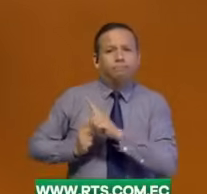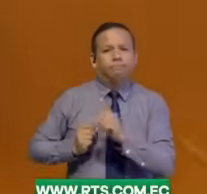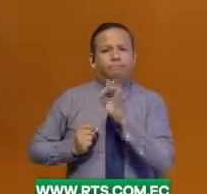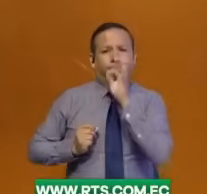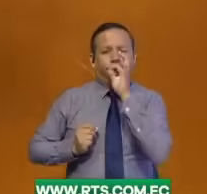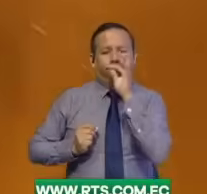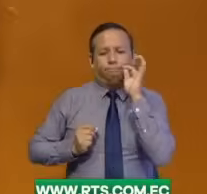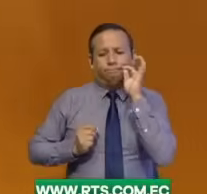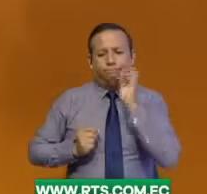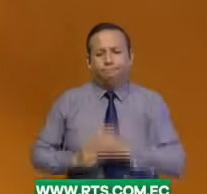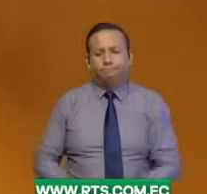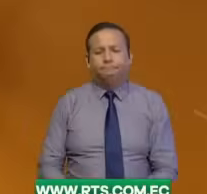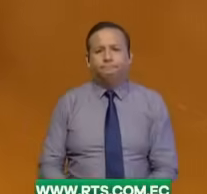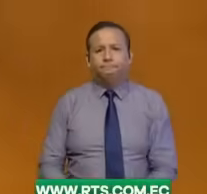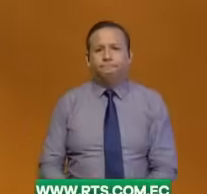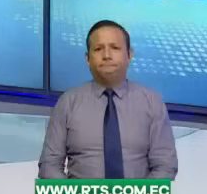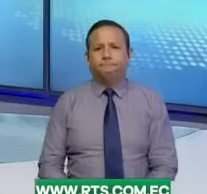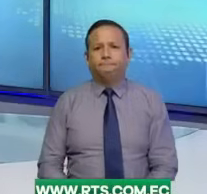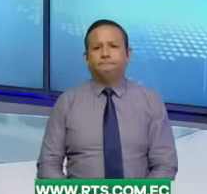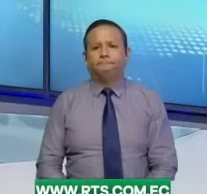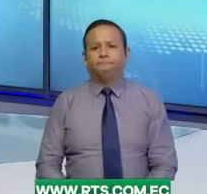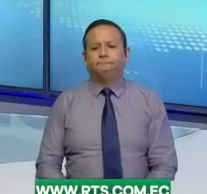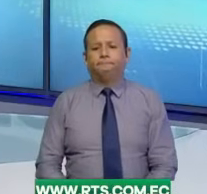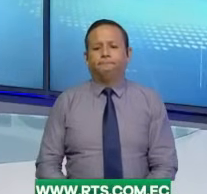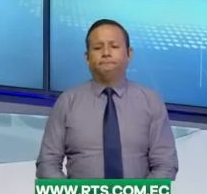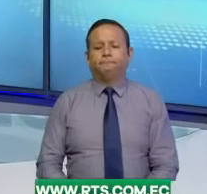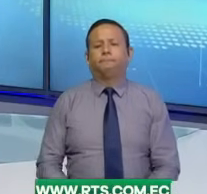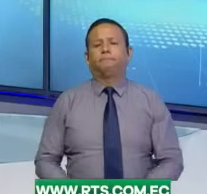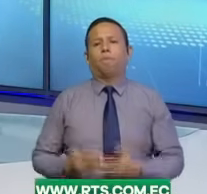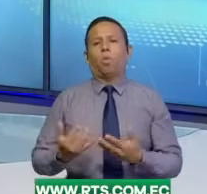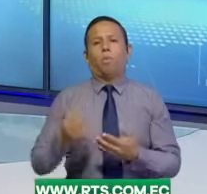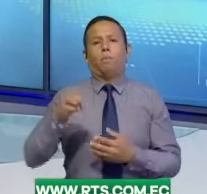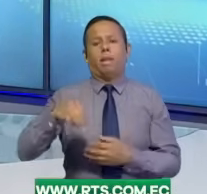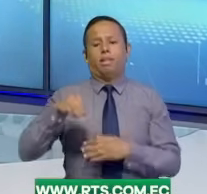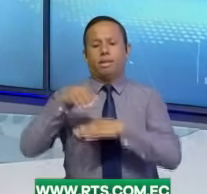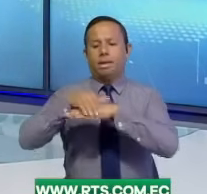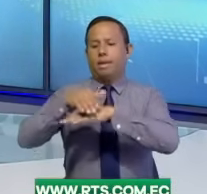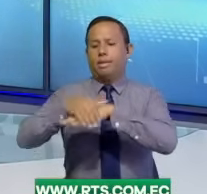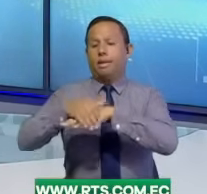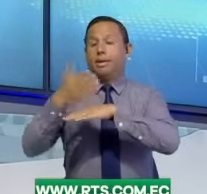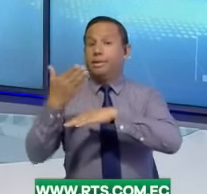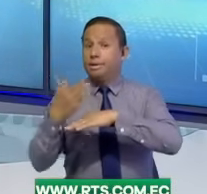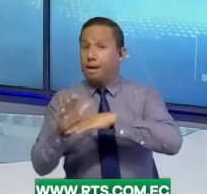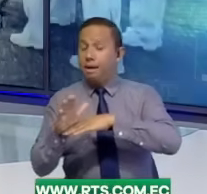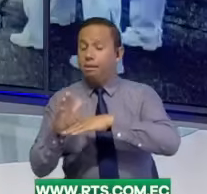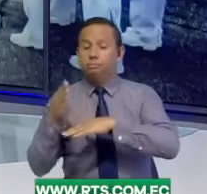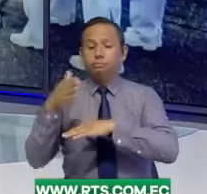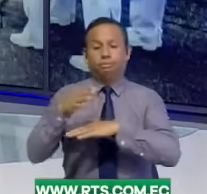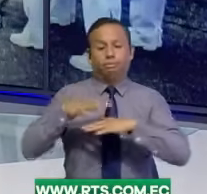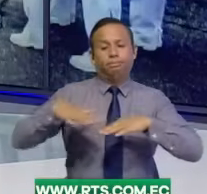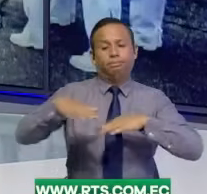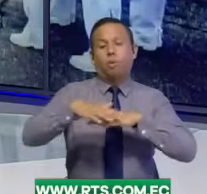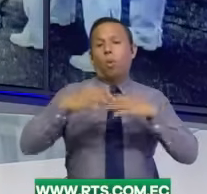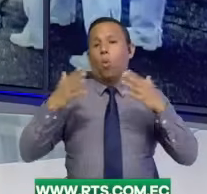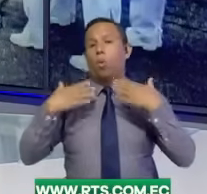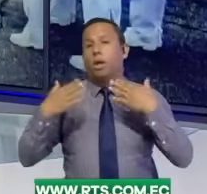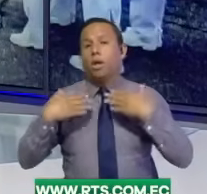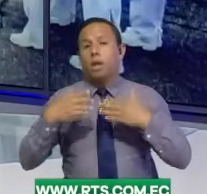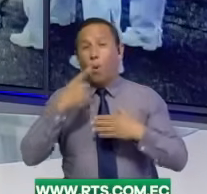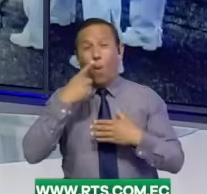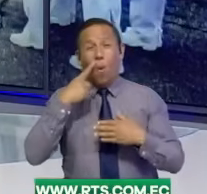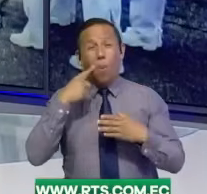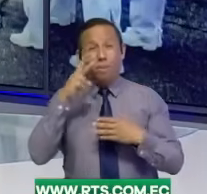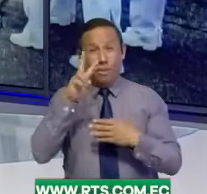informó Francisco Ramírez. La tarde de este martes arribaron a Guayaquil los cuerpos de los dos pilotos